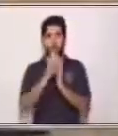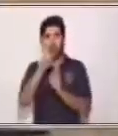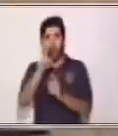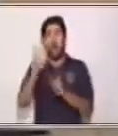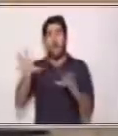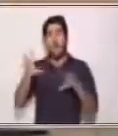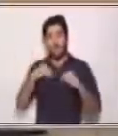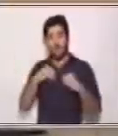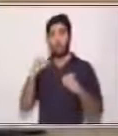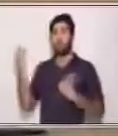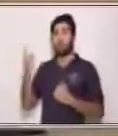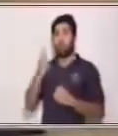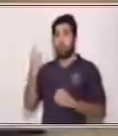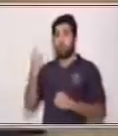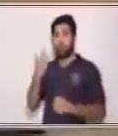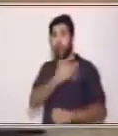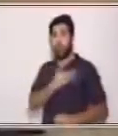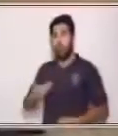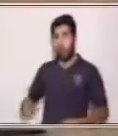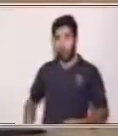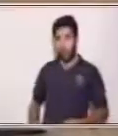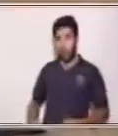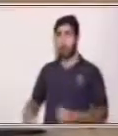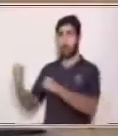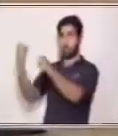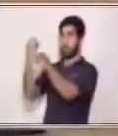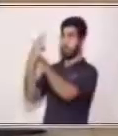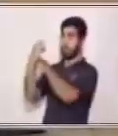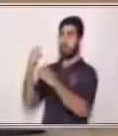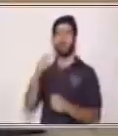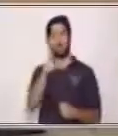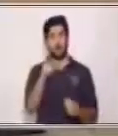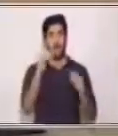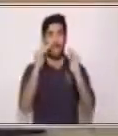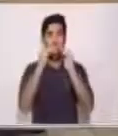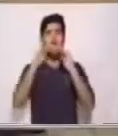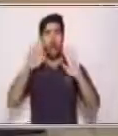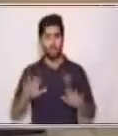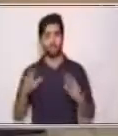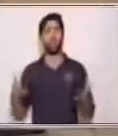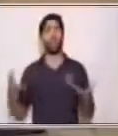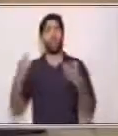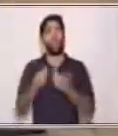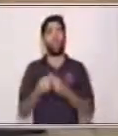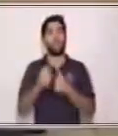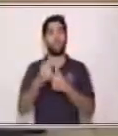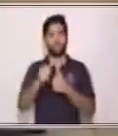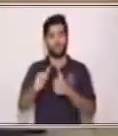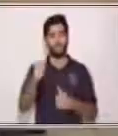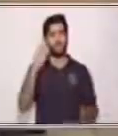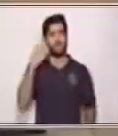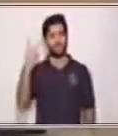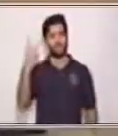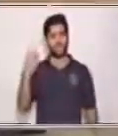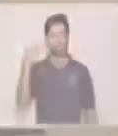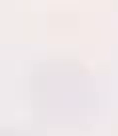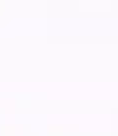las recomendaciones de nuestras autoridades. Quédate en casa, que juntos saldremos adelante. Hasta pronto.